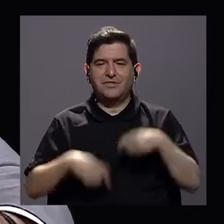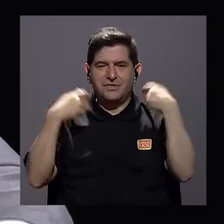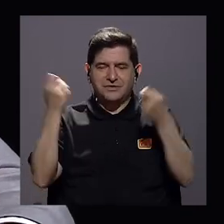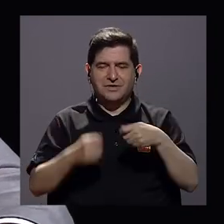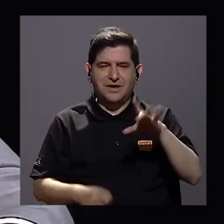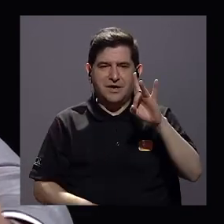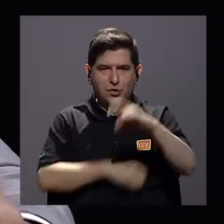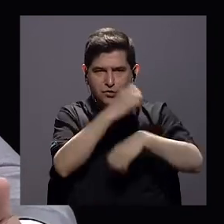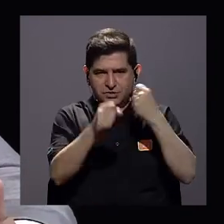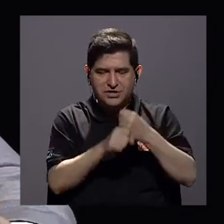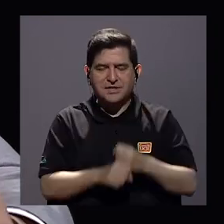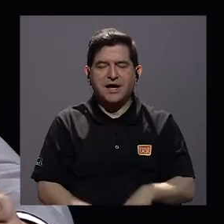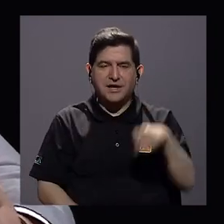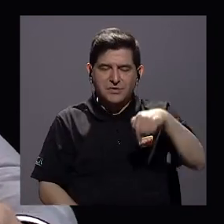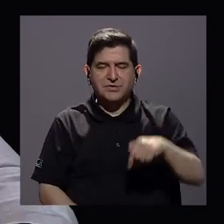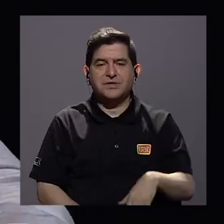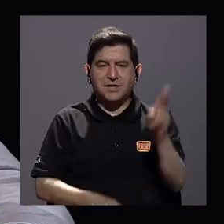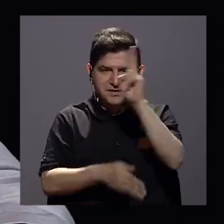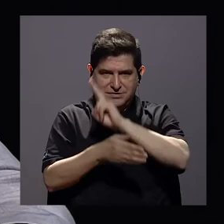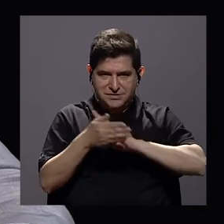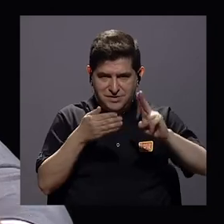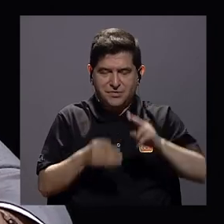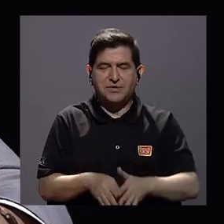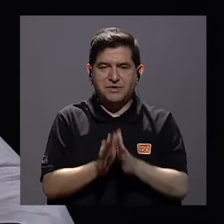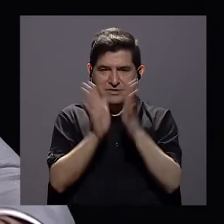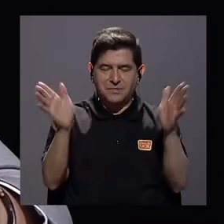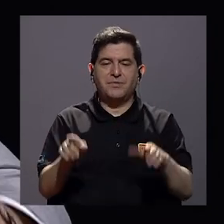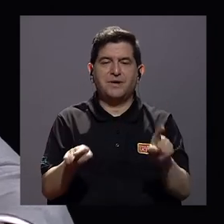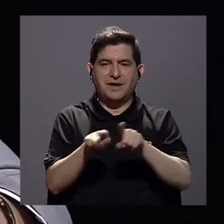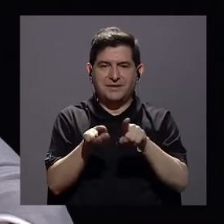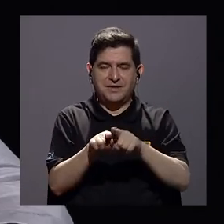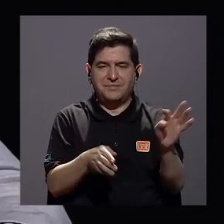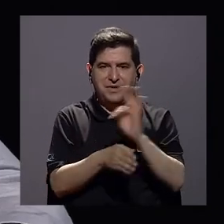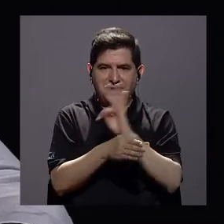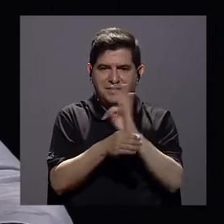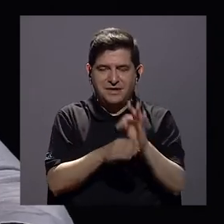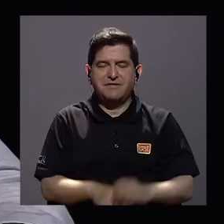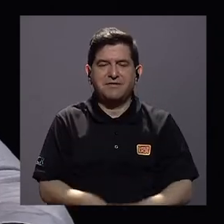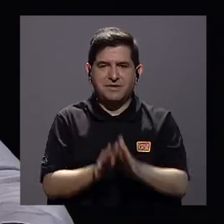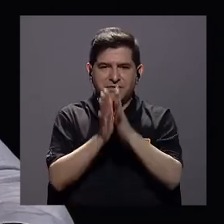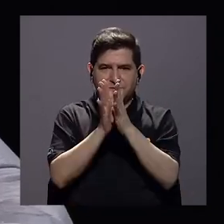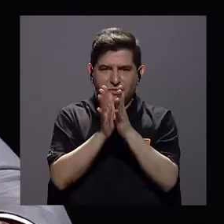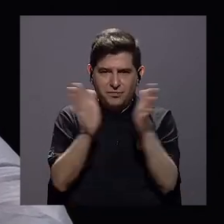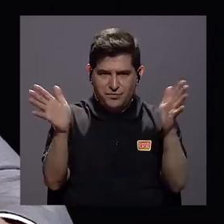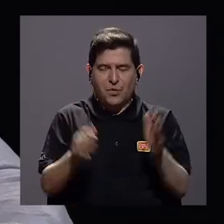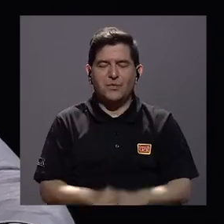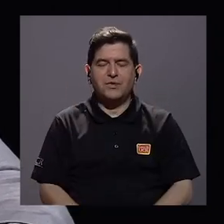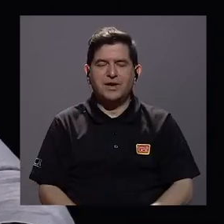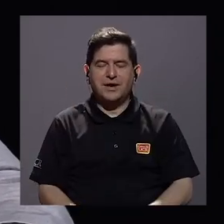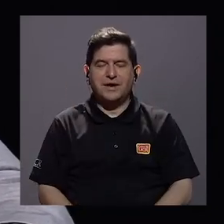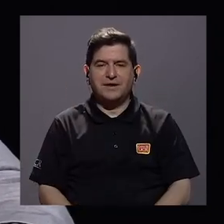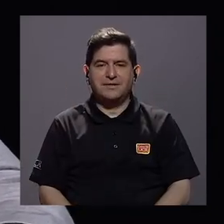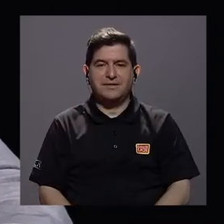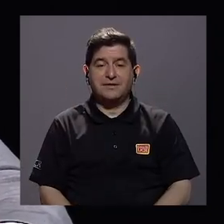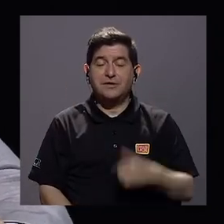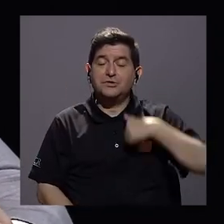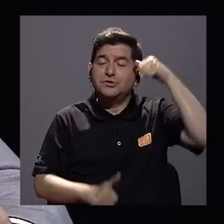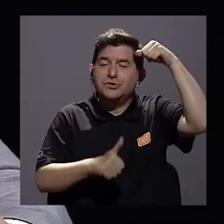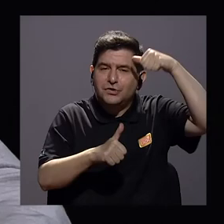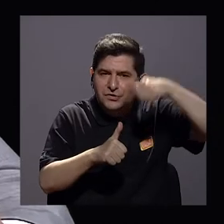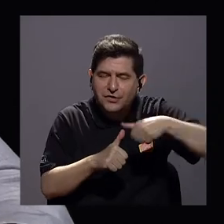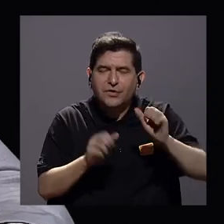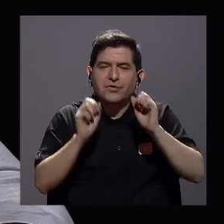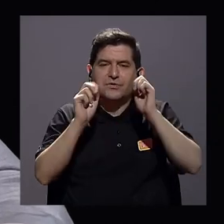pública y necesaria y de esta televisión también de servicio público que hace para ustedes Televisión con Sentido. Hoy solamente quiero recordar